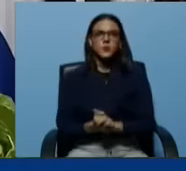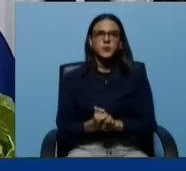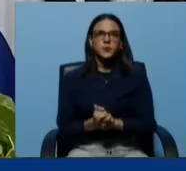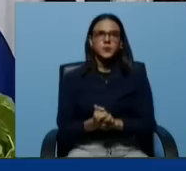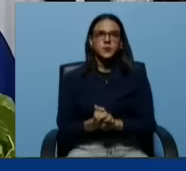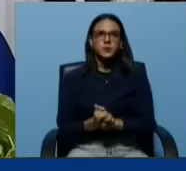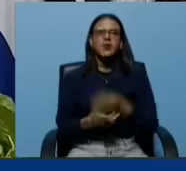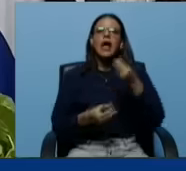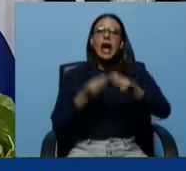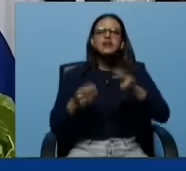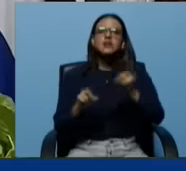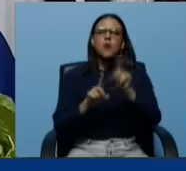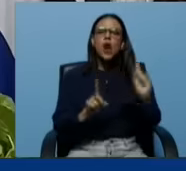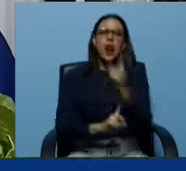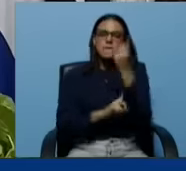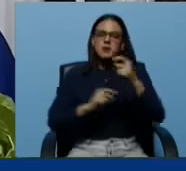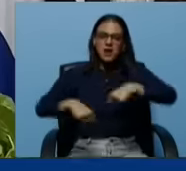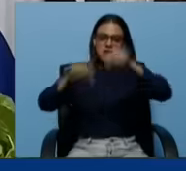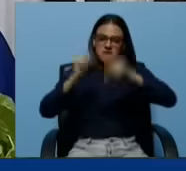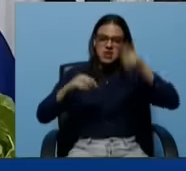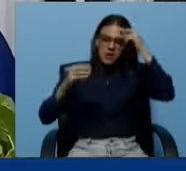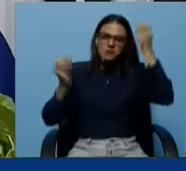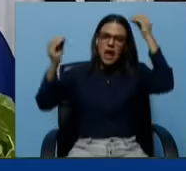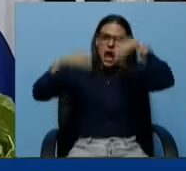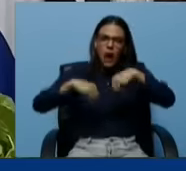hicieron las primeras firmas,